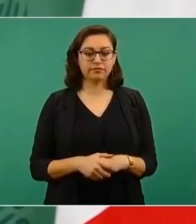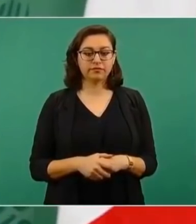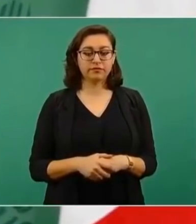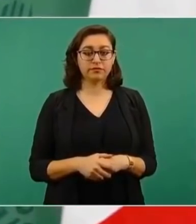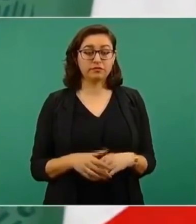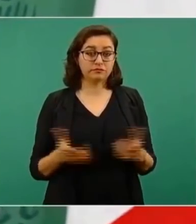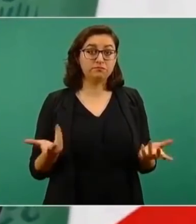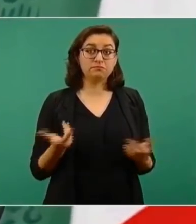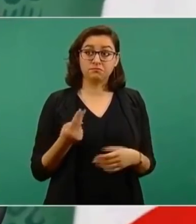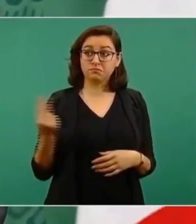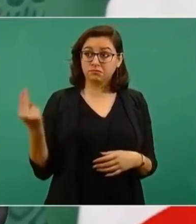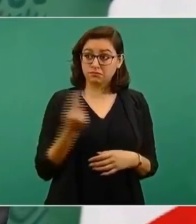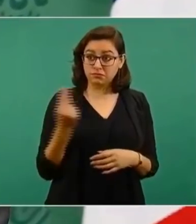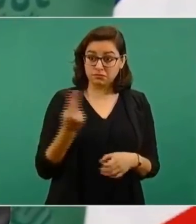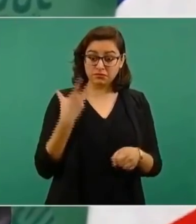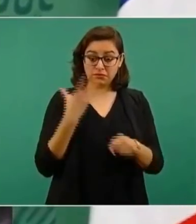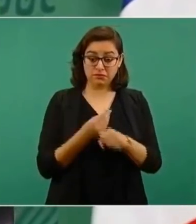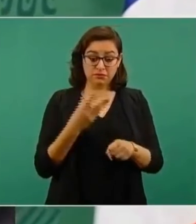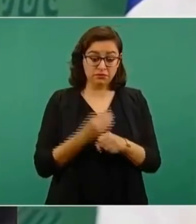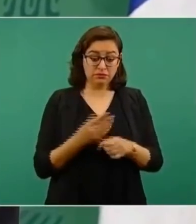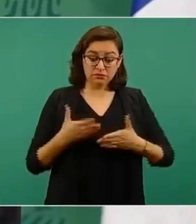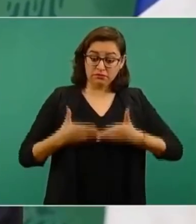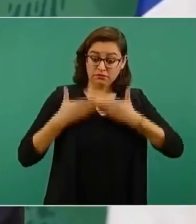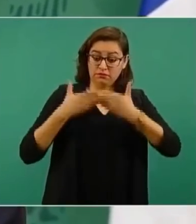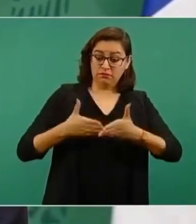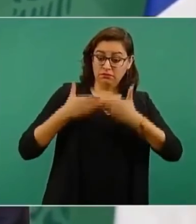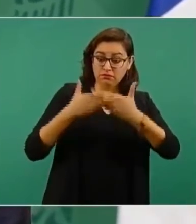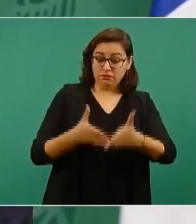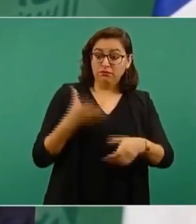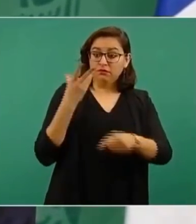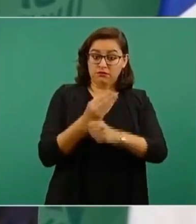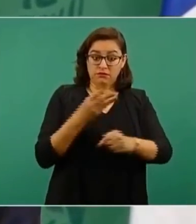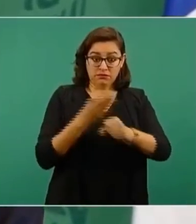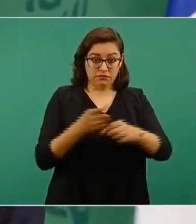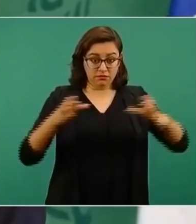Puertos, tanques de almacenamiento,